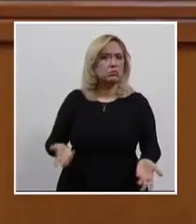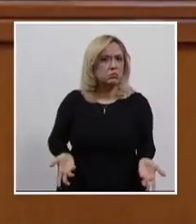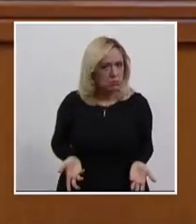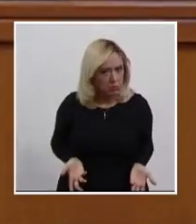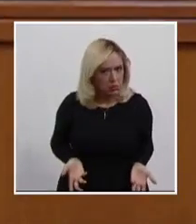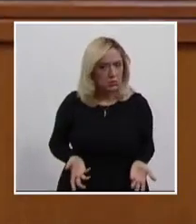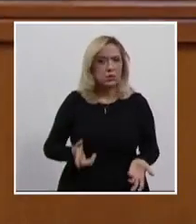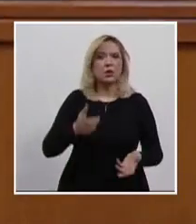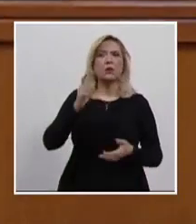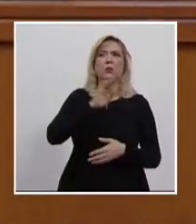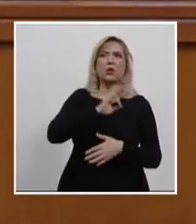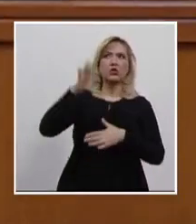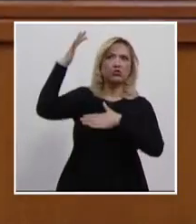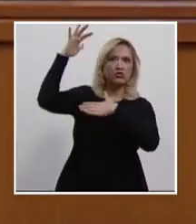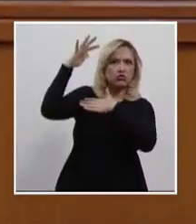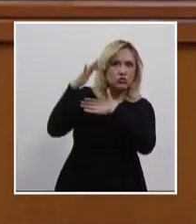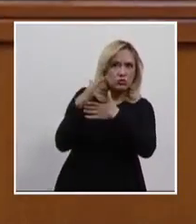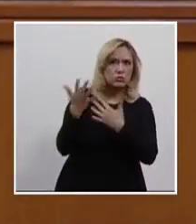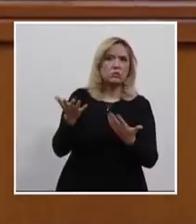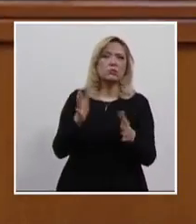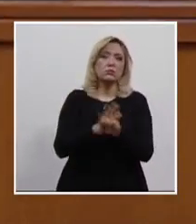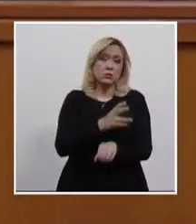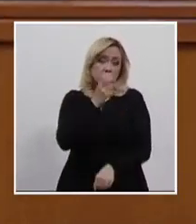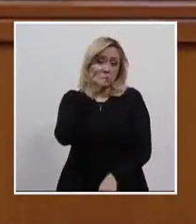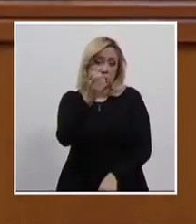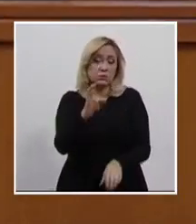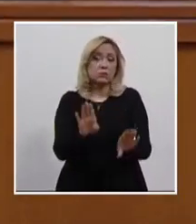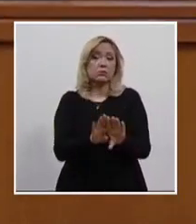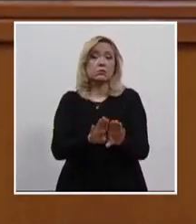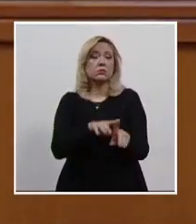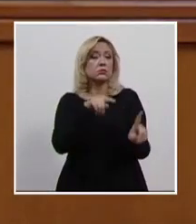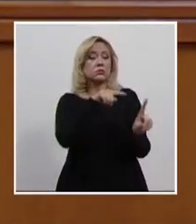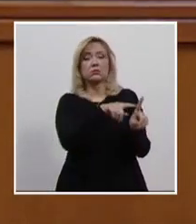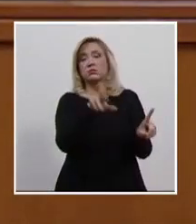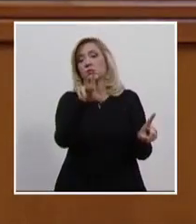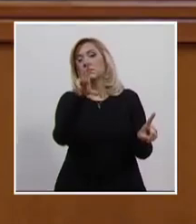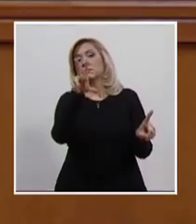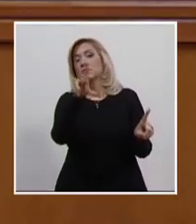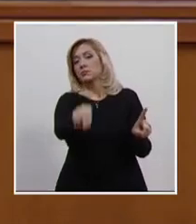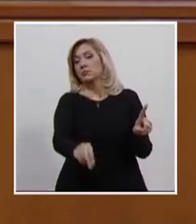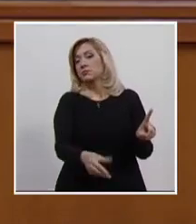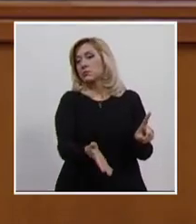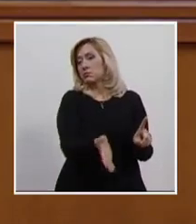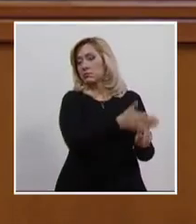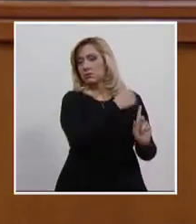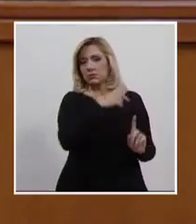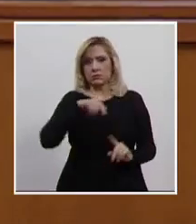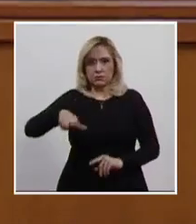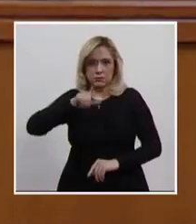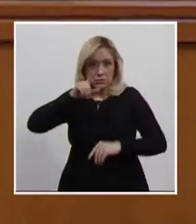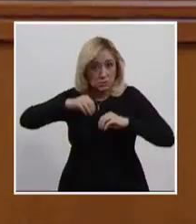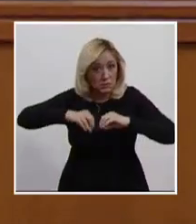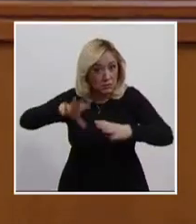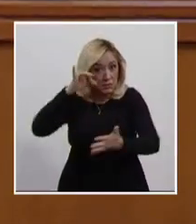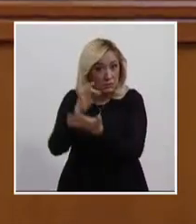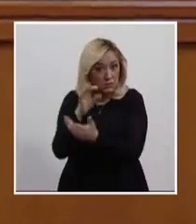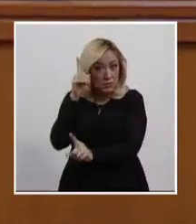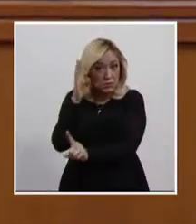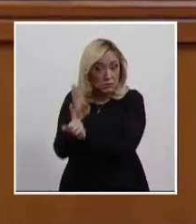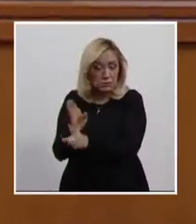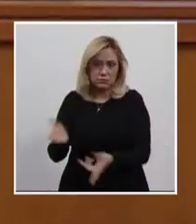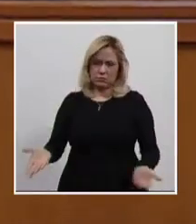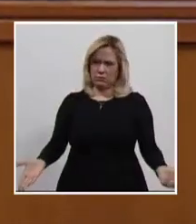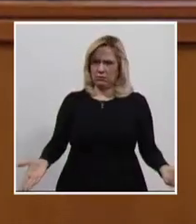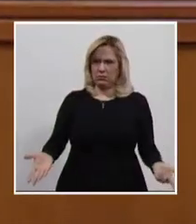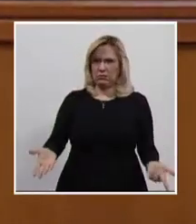se distorsiona el proceso de competencia y libre concurrencia en el sector de generación de energía eléctrica, obstaculiza